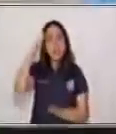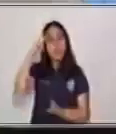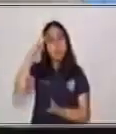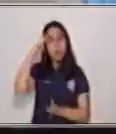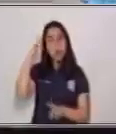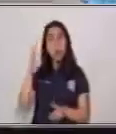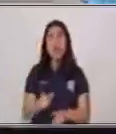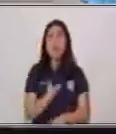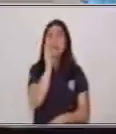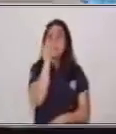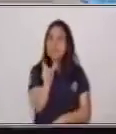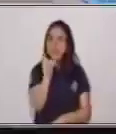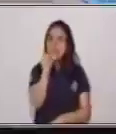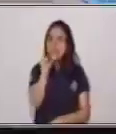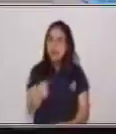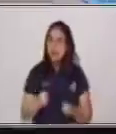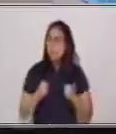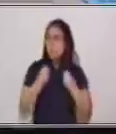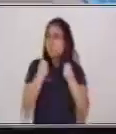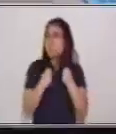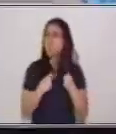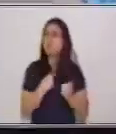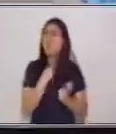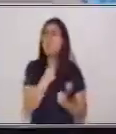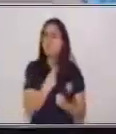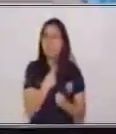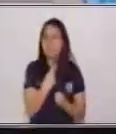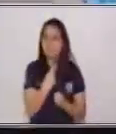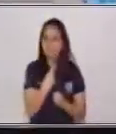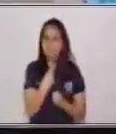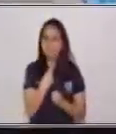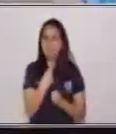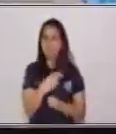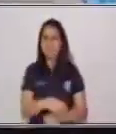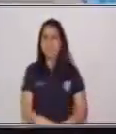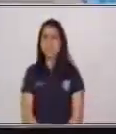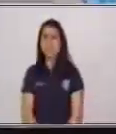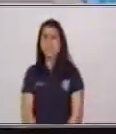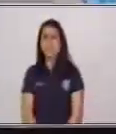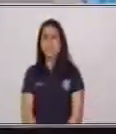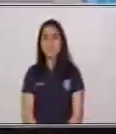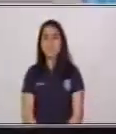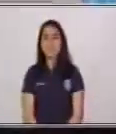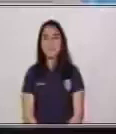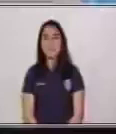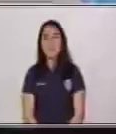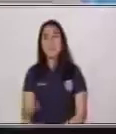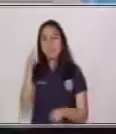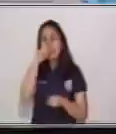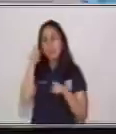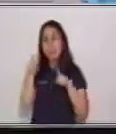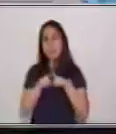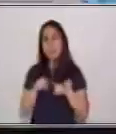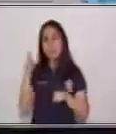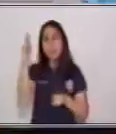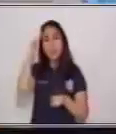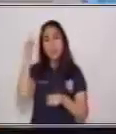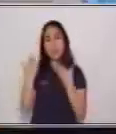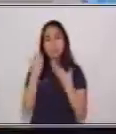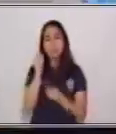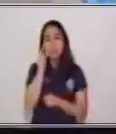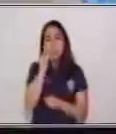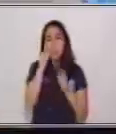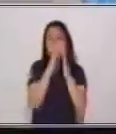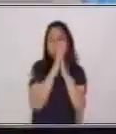puedes encontrar fácilmente, que va a tardar un poco más su pronunciación. Al